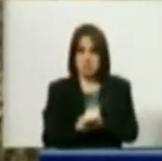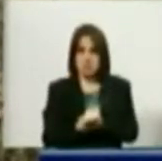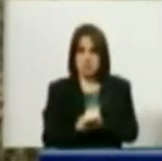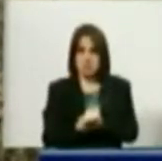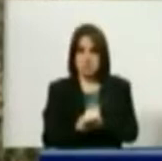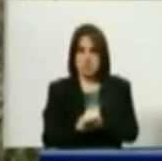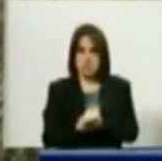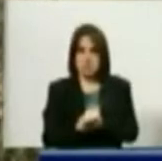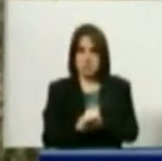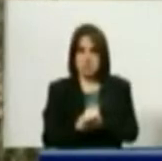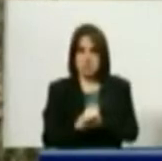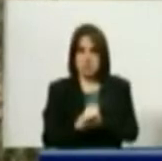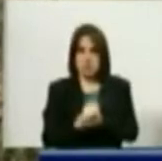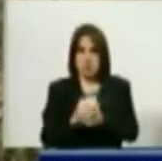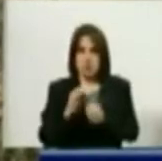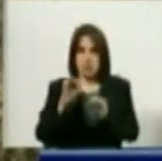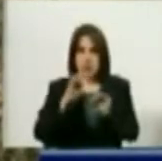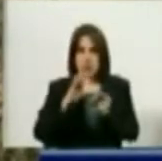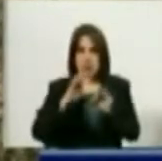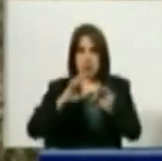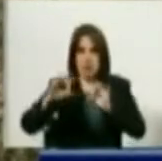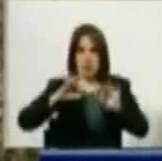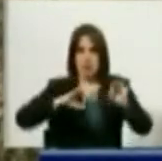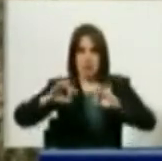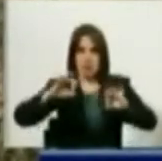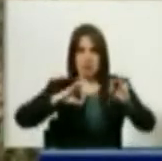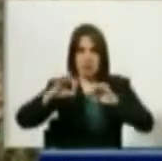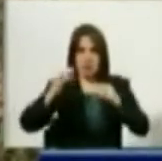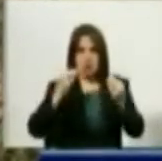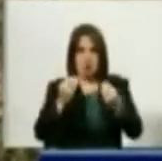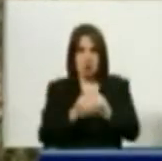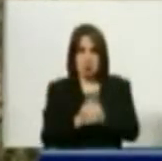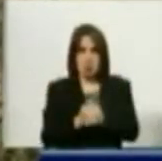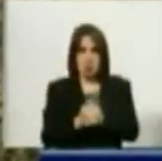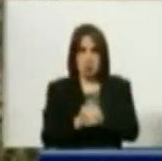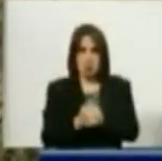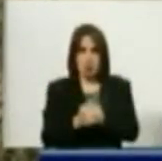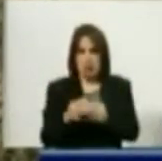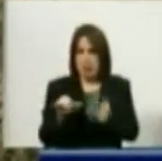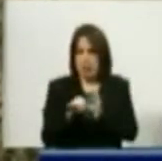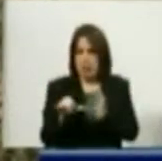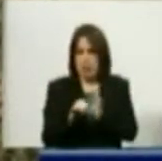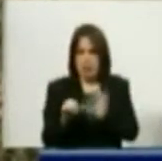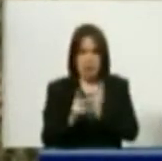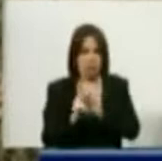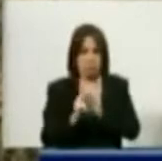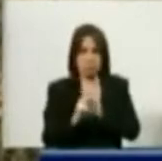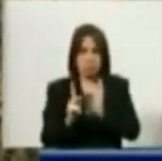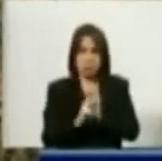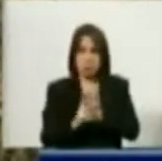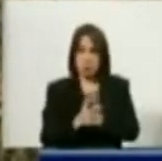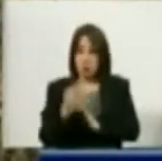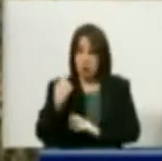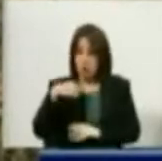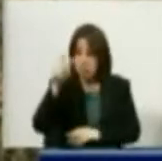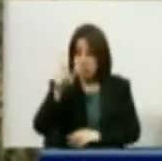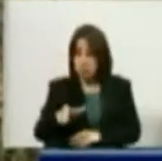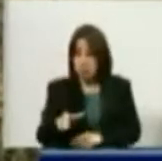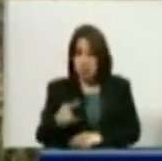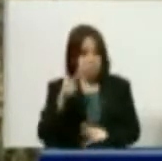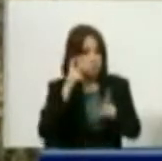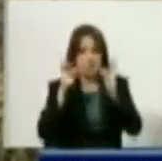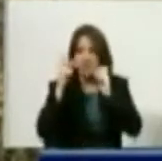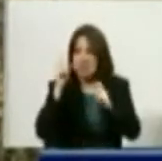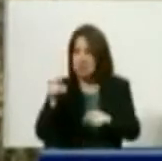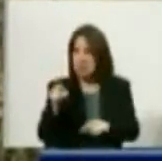del ateneo ahí al lado del teatro Teresa Carreño y hay una una persona como que se llama esa muchacha